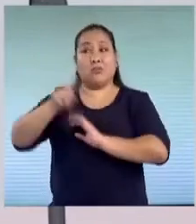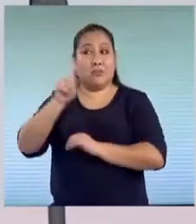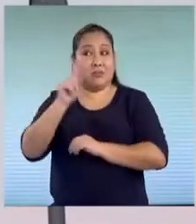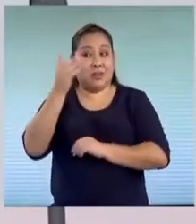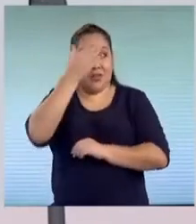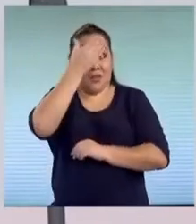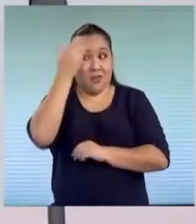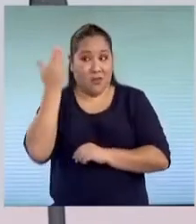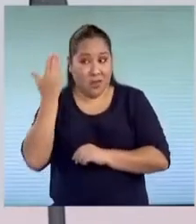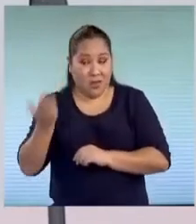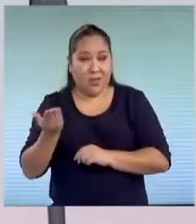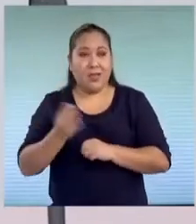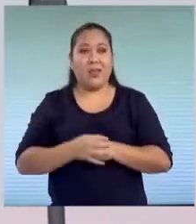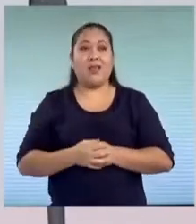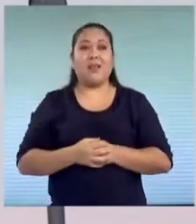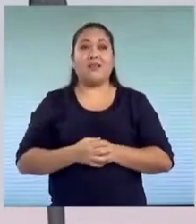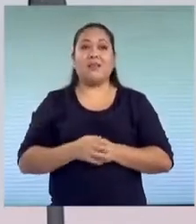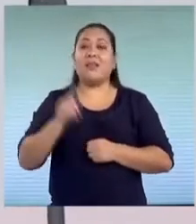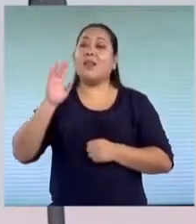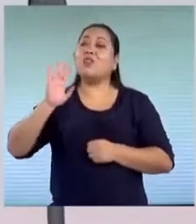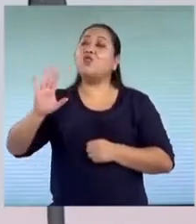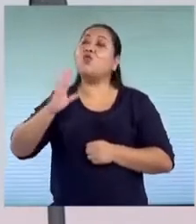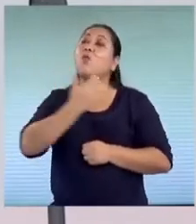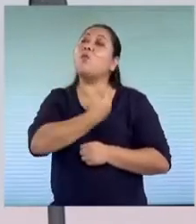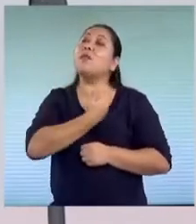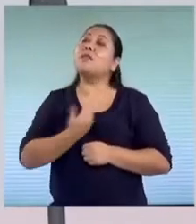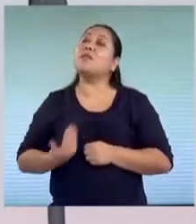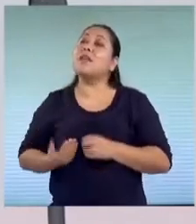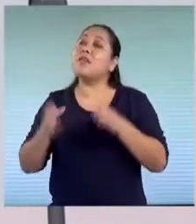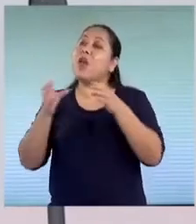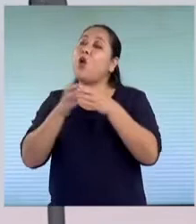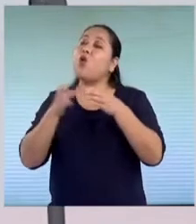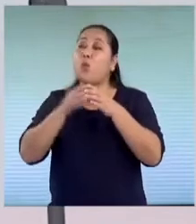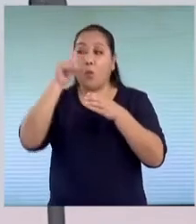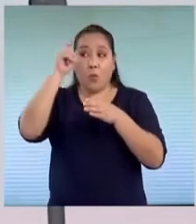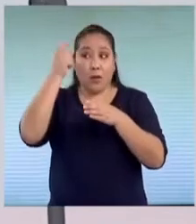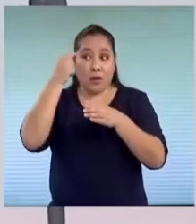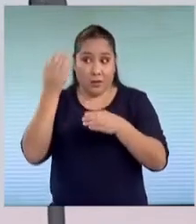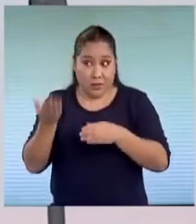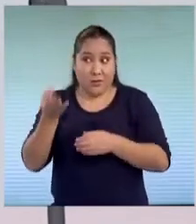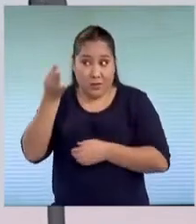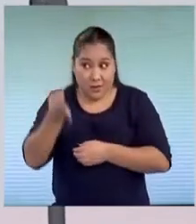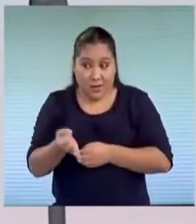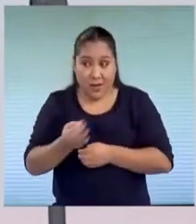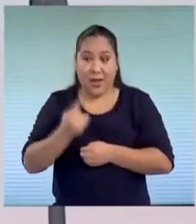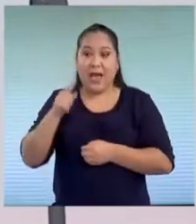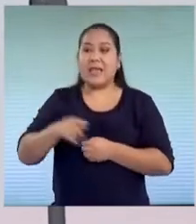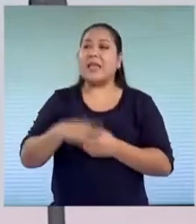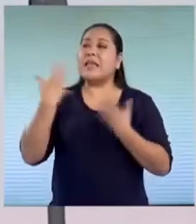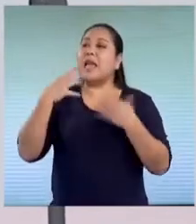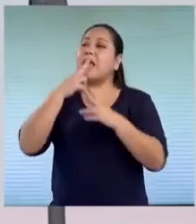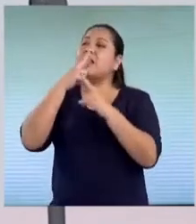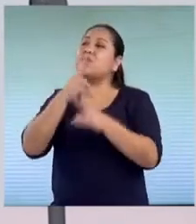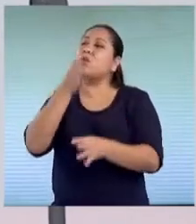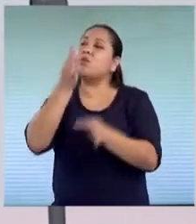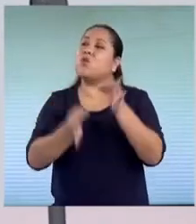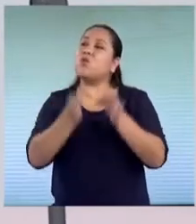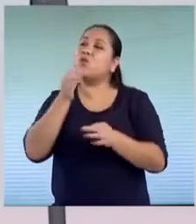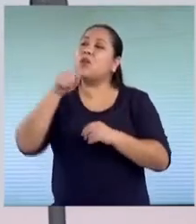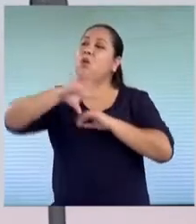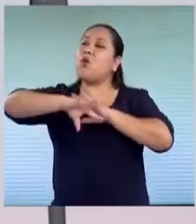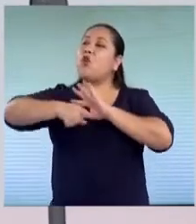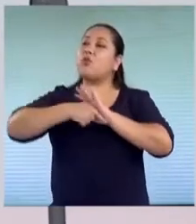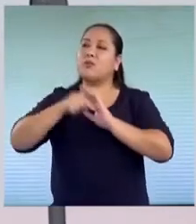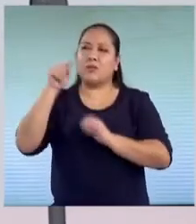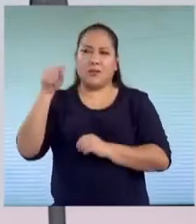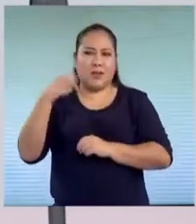olvida justamente de que su presidente del partido, ¿no?, ha sido sentenciado por eso, y por eso es que